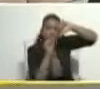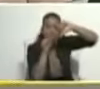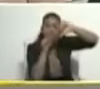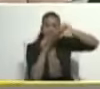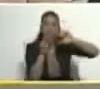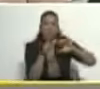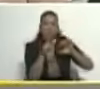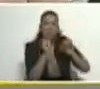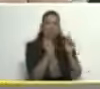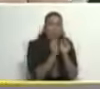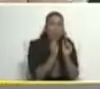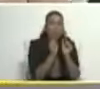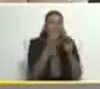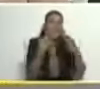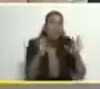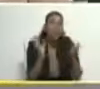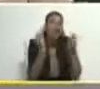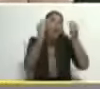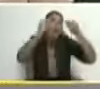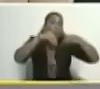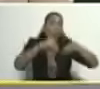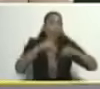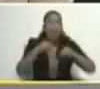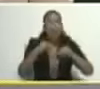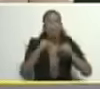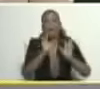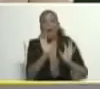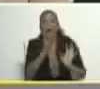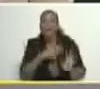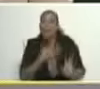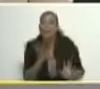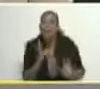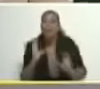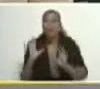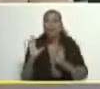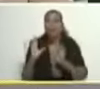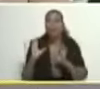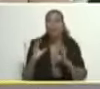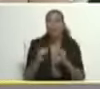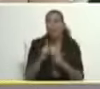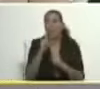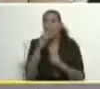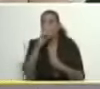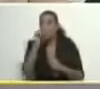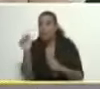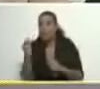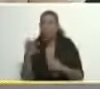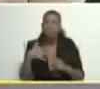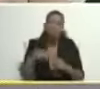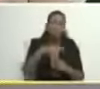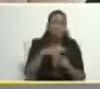que tienen términos concesionarios favorables por parte del IDA,